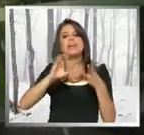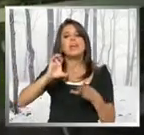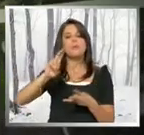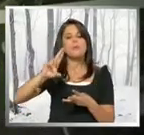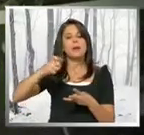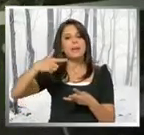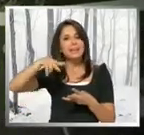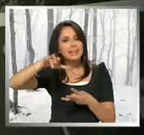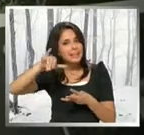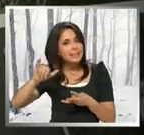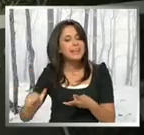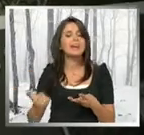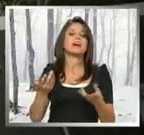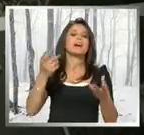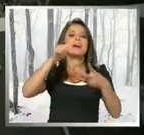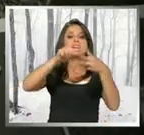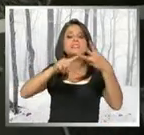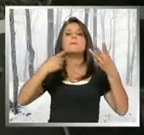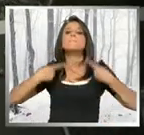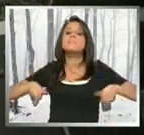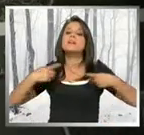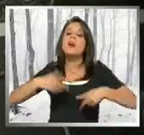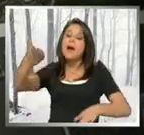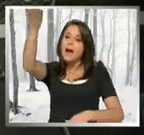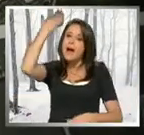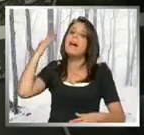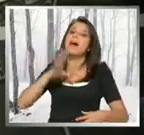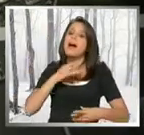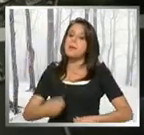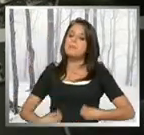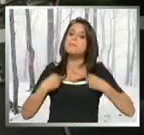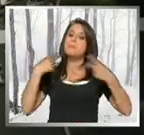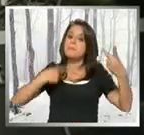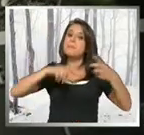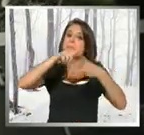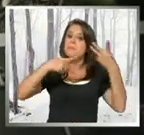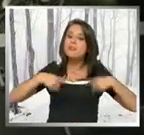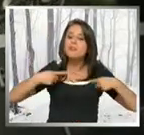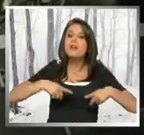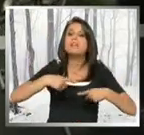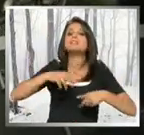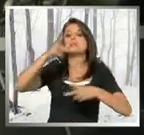fue una benefactora. Y tenemos a un lado la colonia Nápoles, que